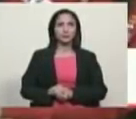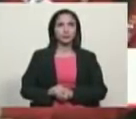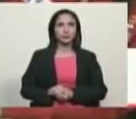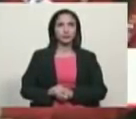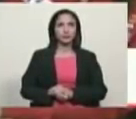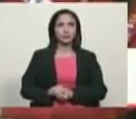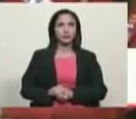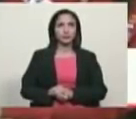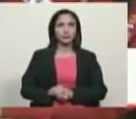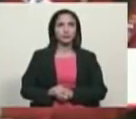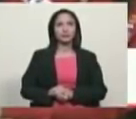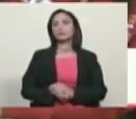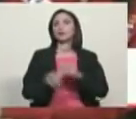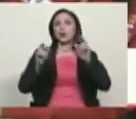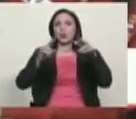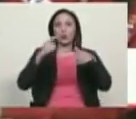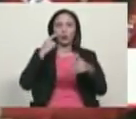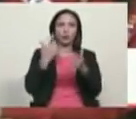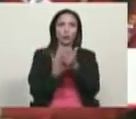Nunca habíamos visto esto.